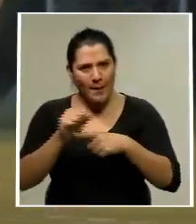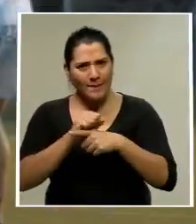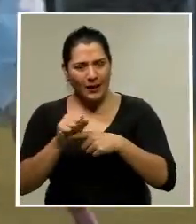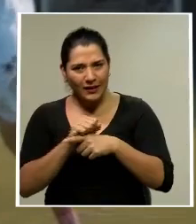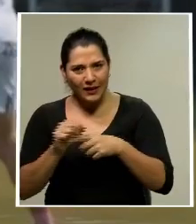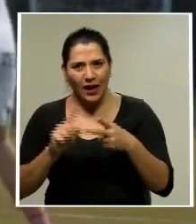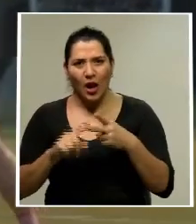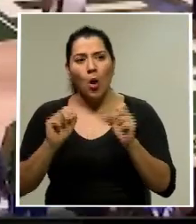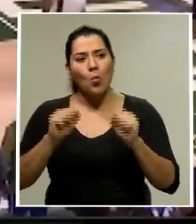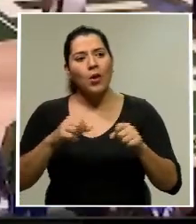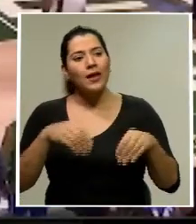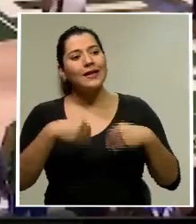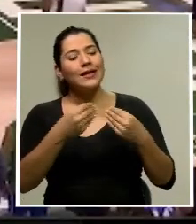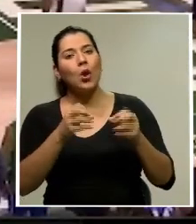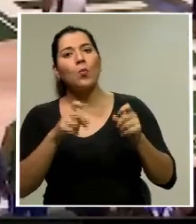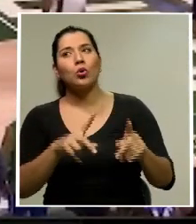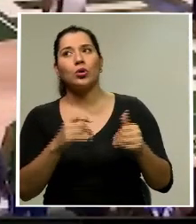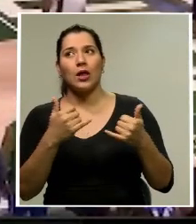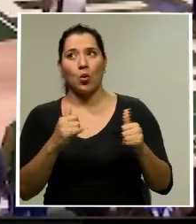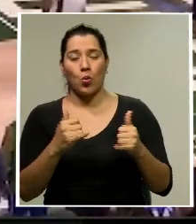darles minutos a los jugadores.